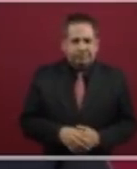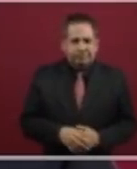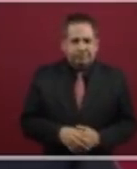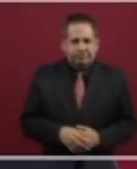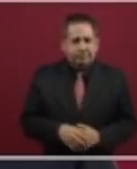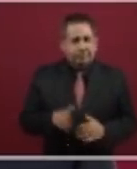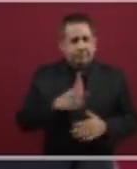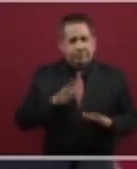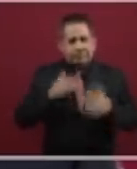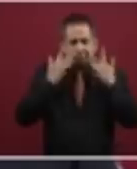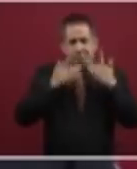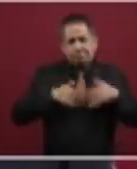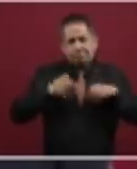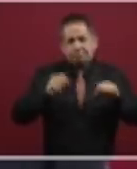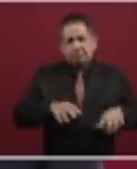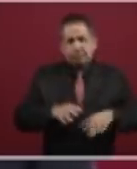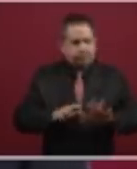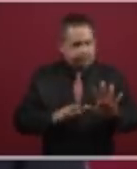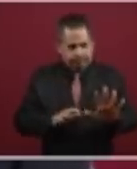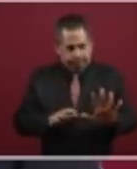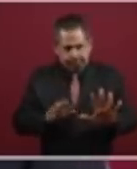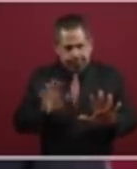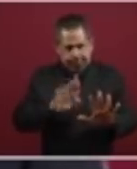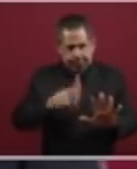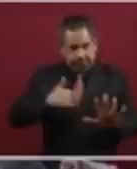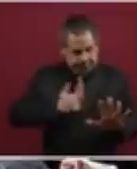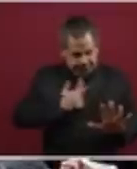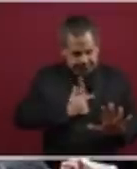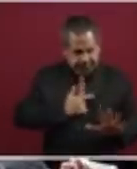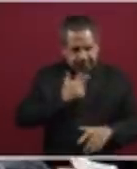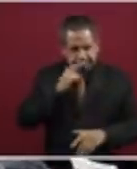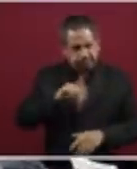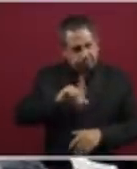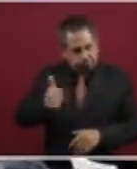Ya me voy. A mí me gustaría